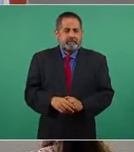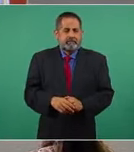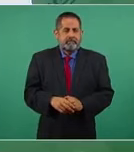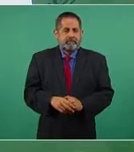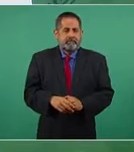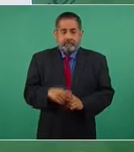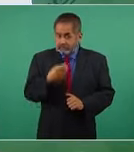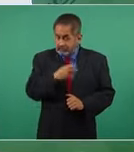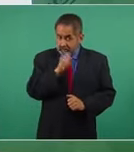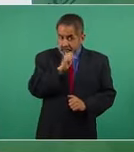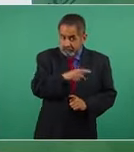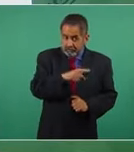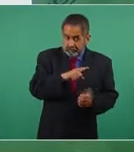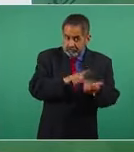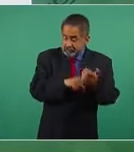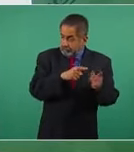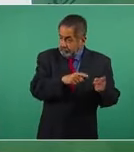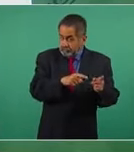¿Es él?